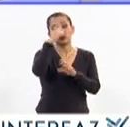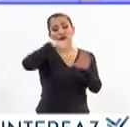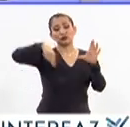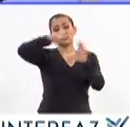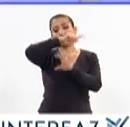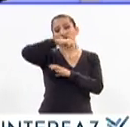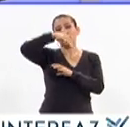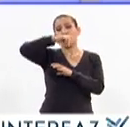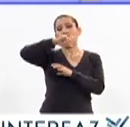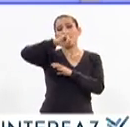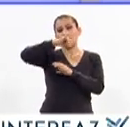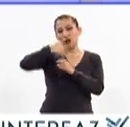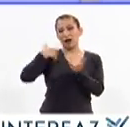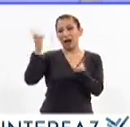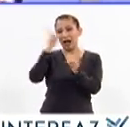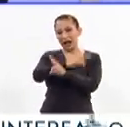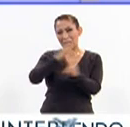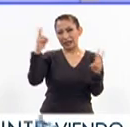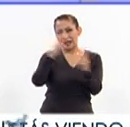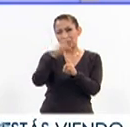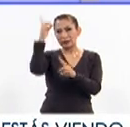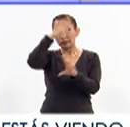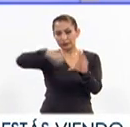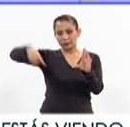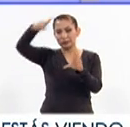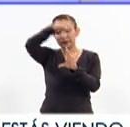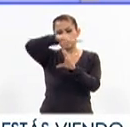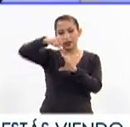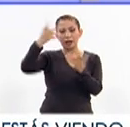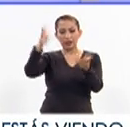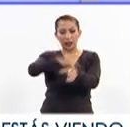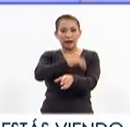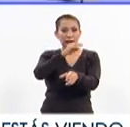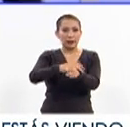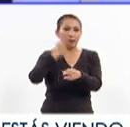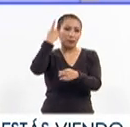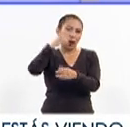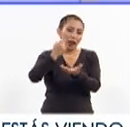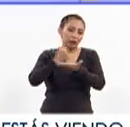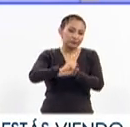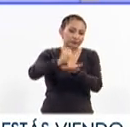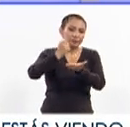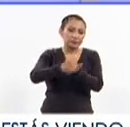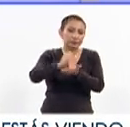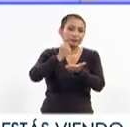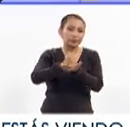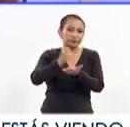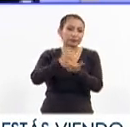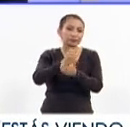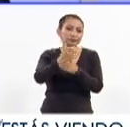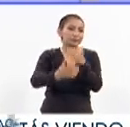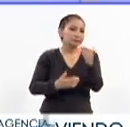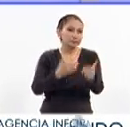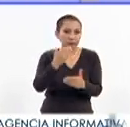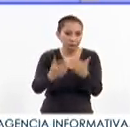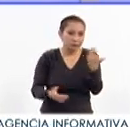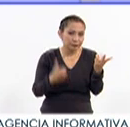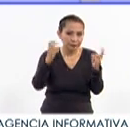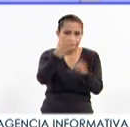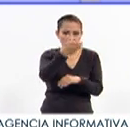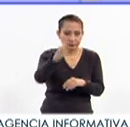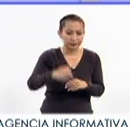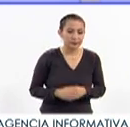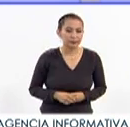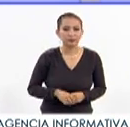molinos que gracias al viento generaban un movimiento y por supuesto energía, y eso nos permitía generar desarrollos, por ejemplo, en materia del